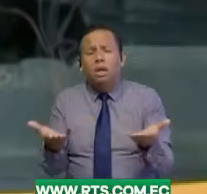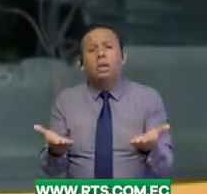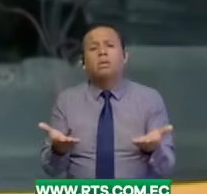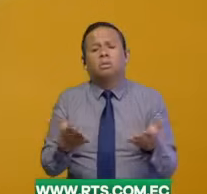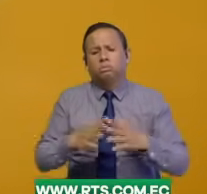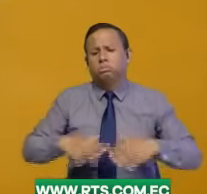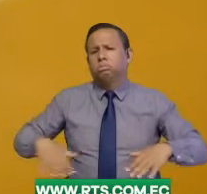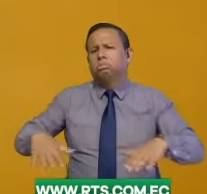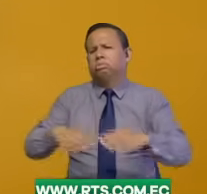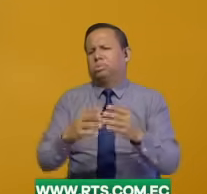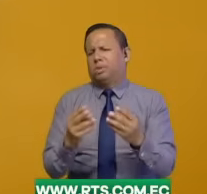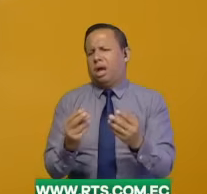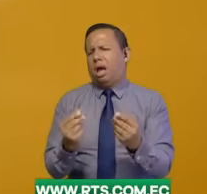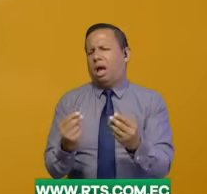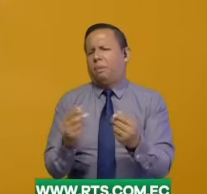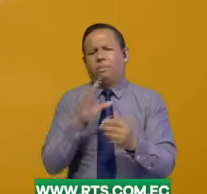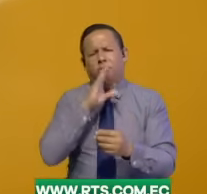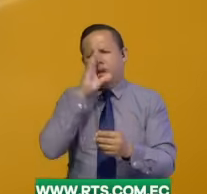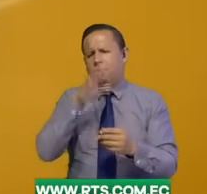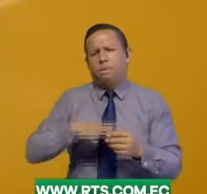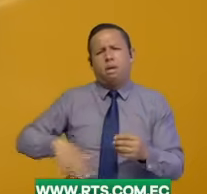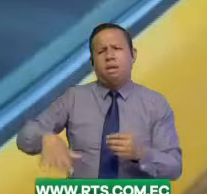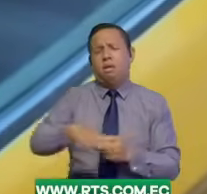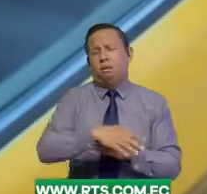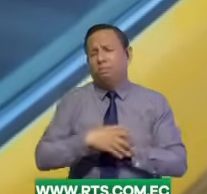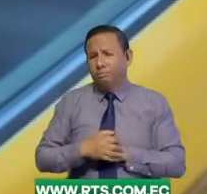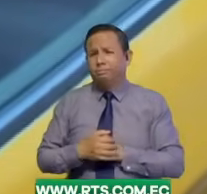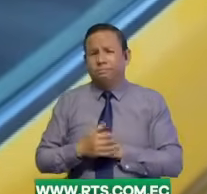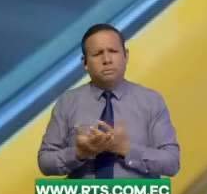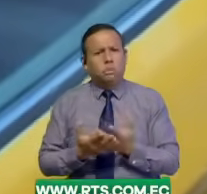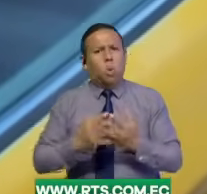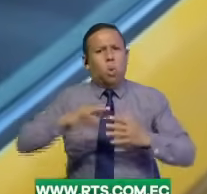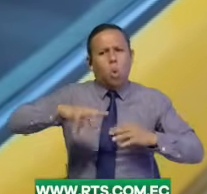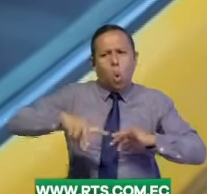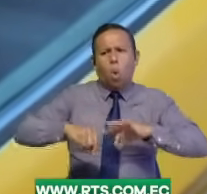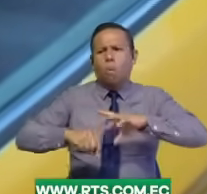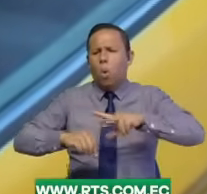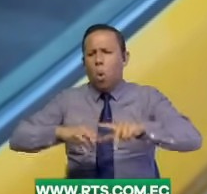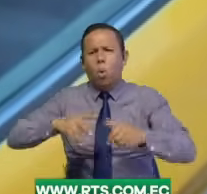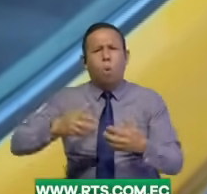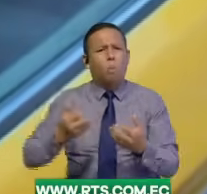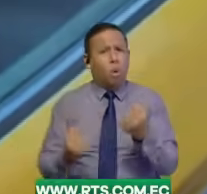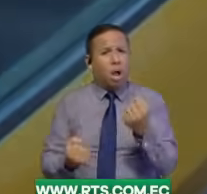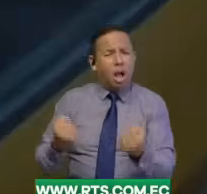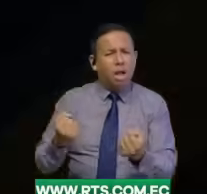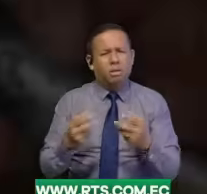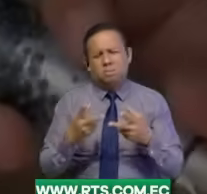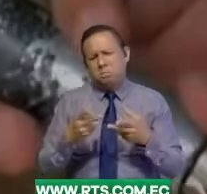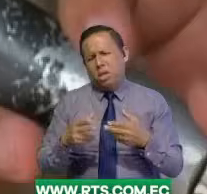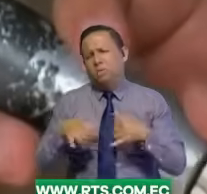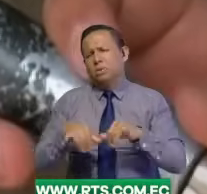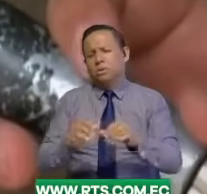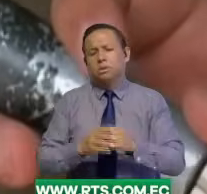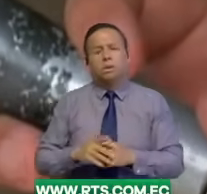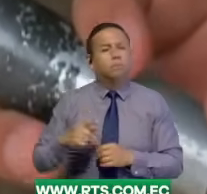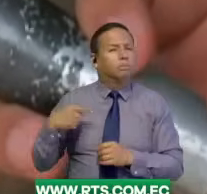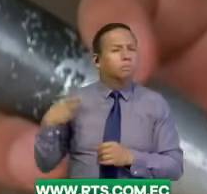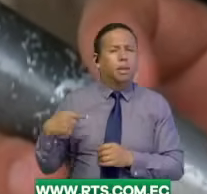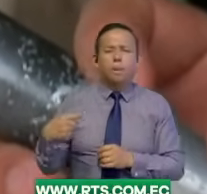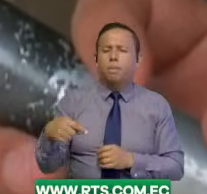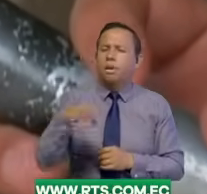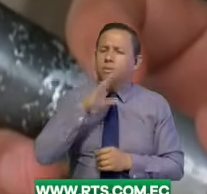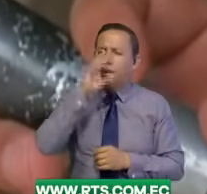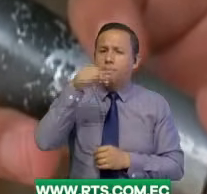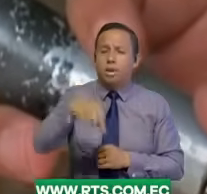del sector, sucede a menudo en el barrio. Comentan que los robos de automóviles son pan caliente en el sitio. Todos los días siempre hay algo nuevo